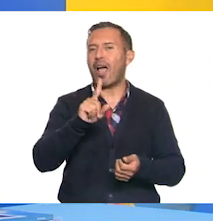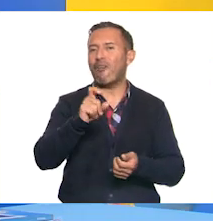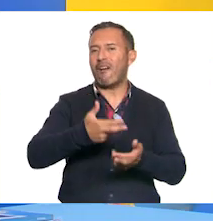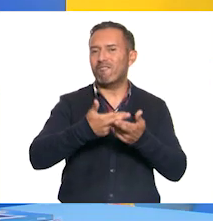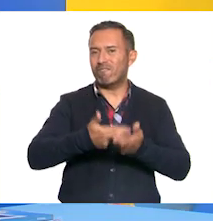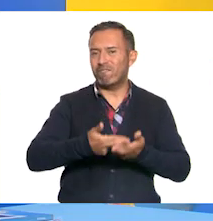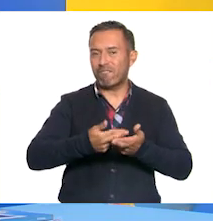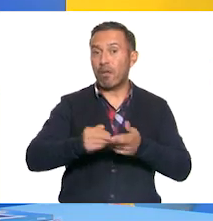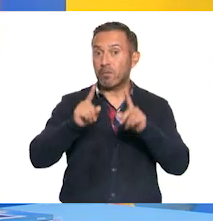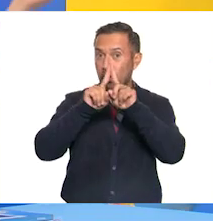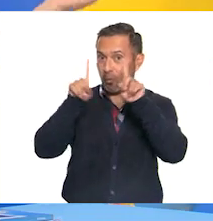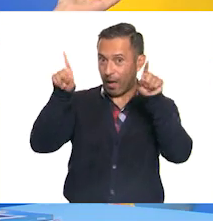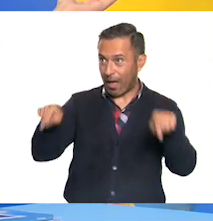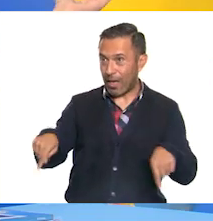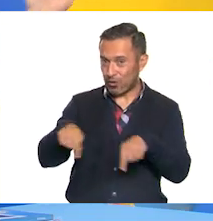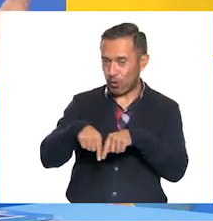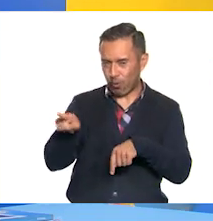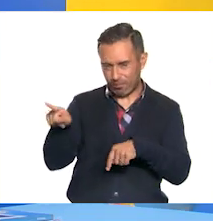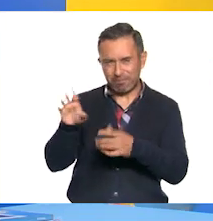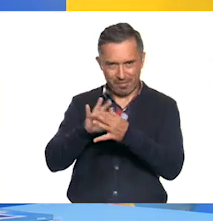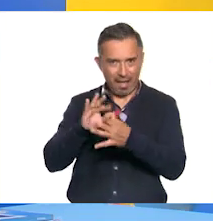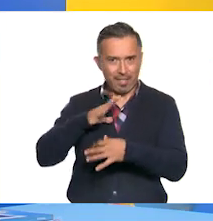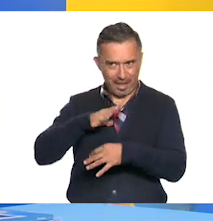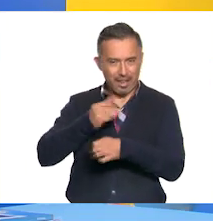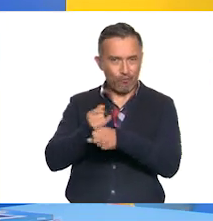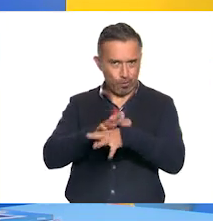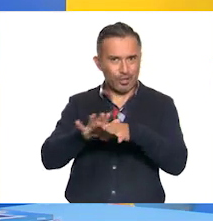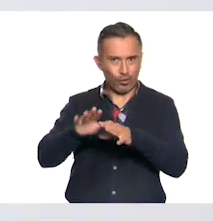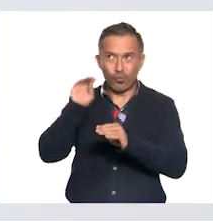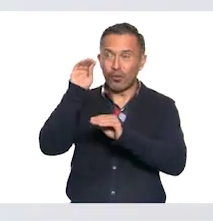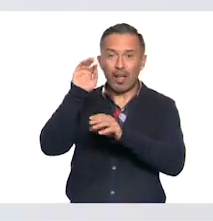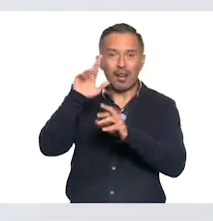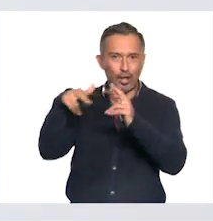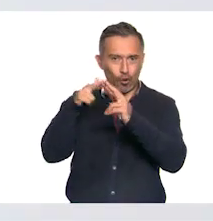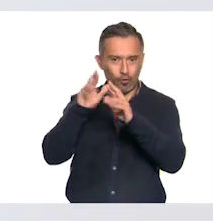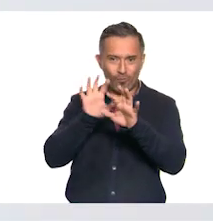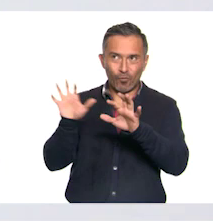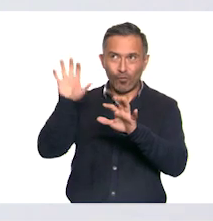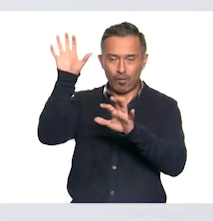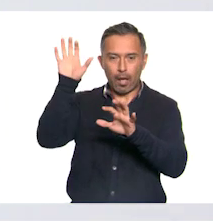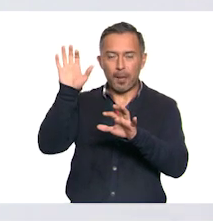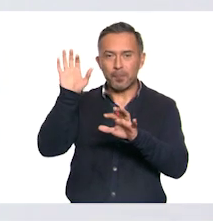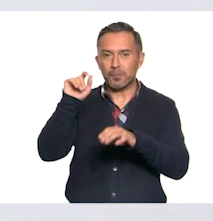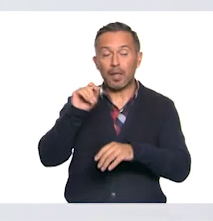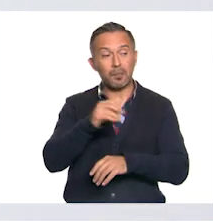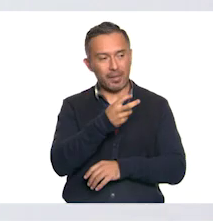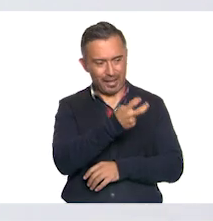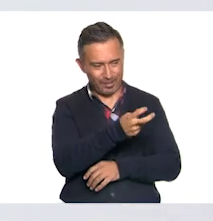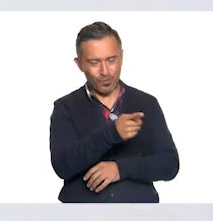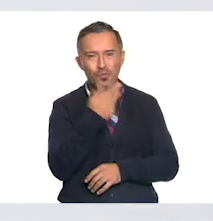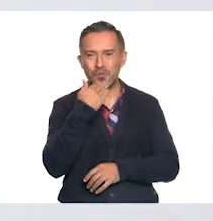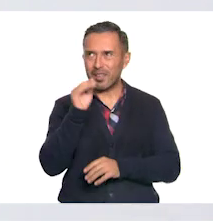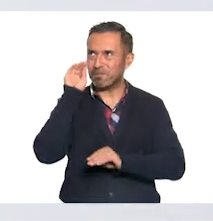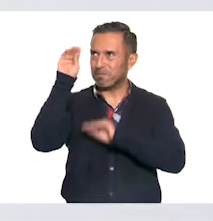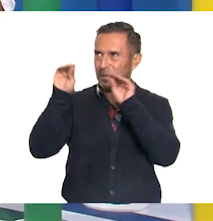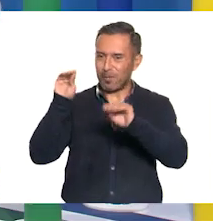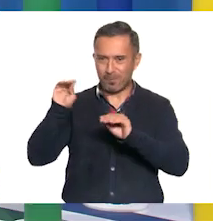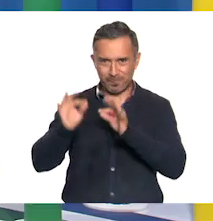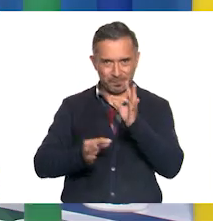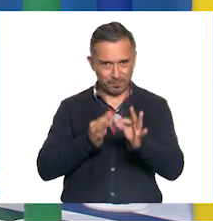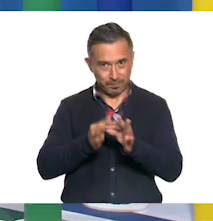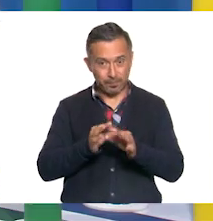el cuadro con la información de regiones. Bueno, ya la tenemos completo con la información de regiones. Así es, excelente lo que hiciste, Larisa. Ahora, en